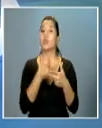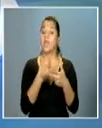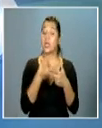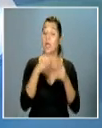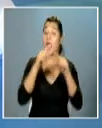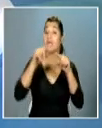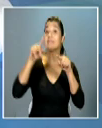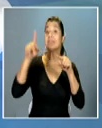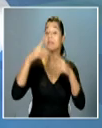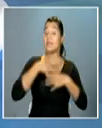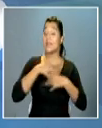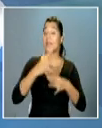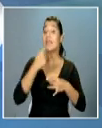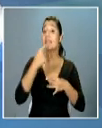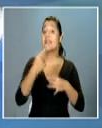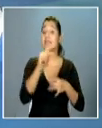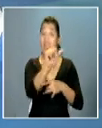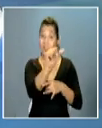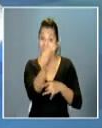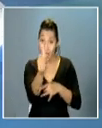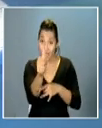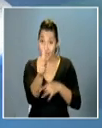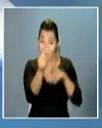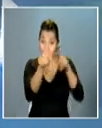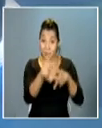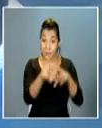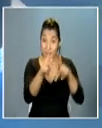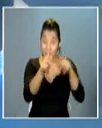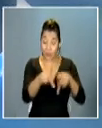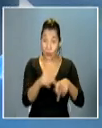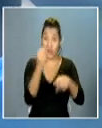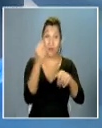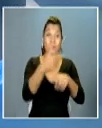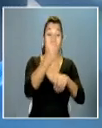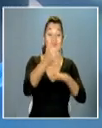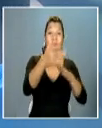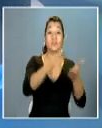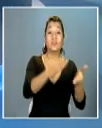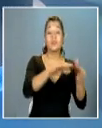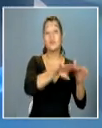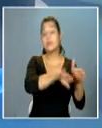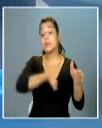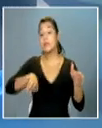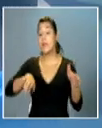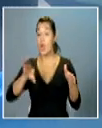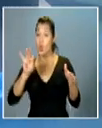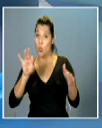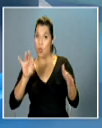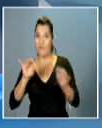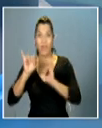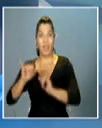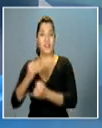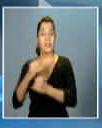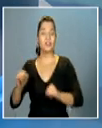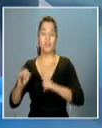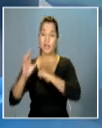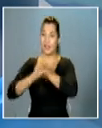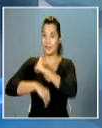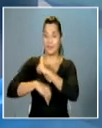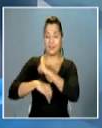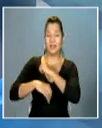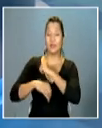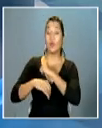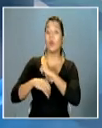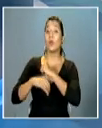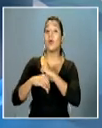interesante, que es que 9 de cada 10 asesinatos o muertes de forma violenta quedan en la impunidad en estos